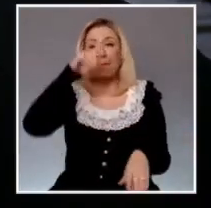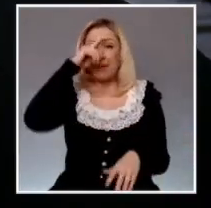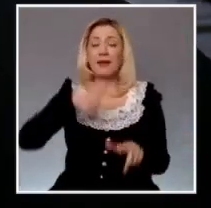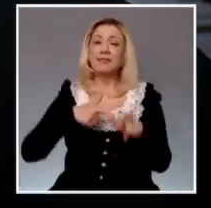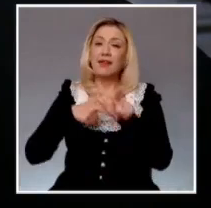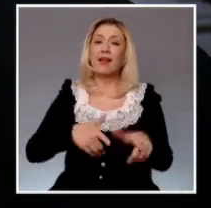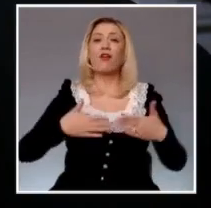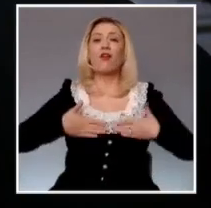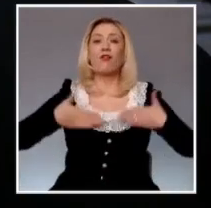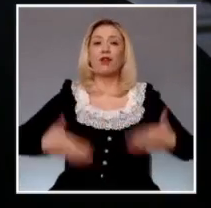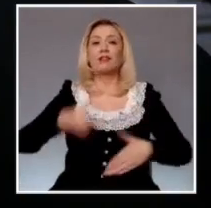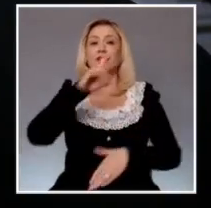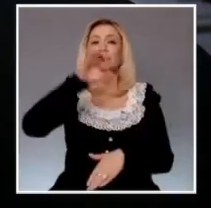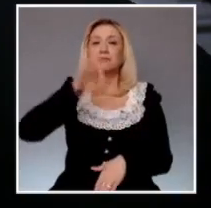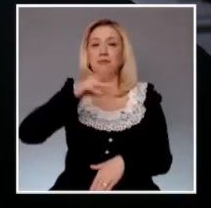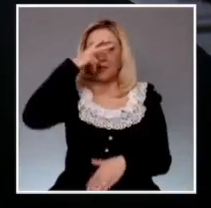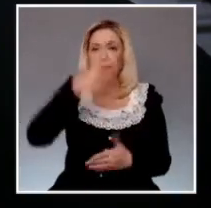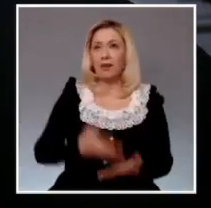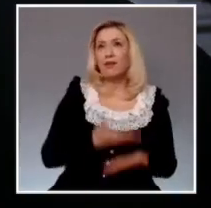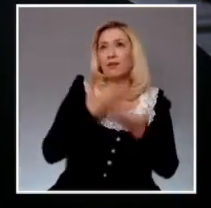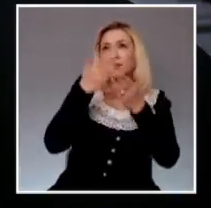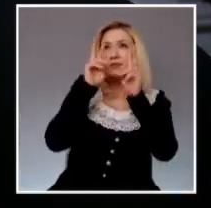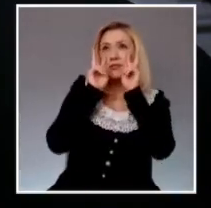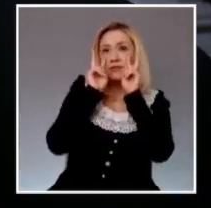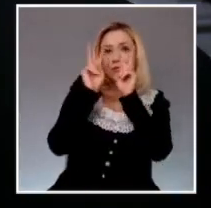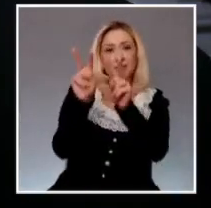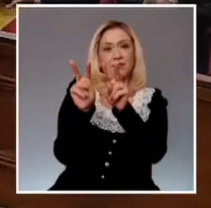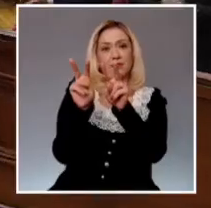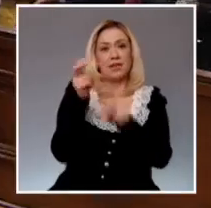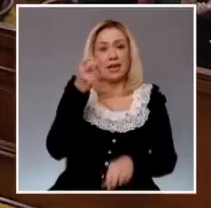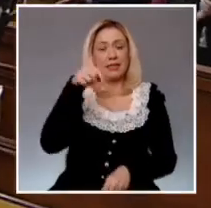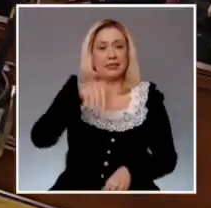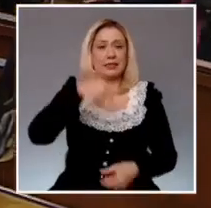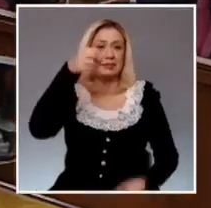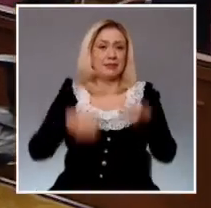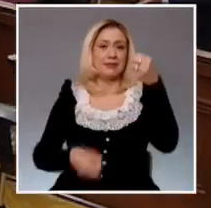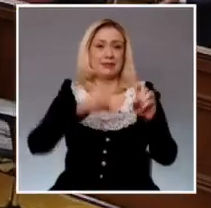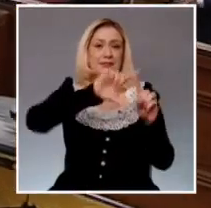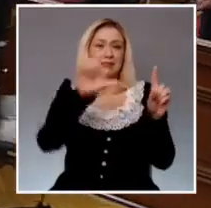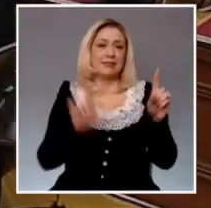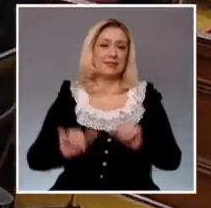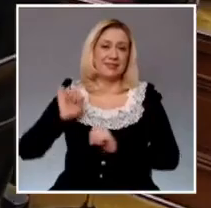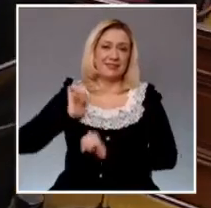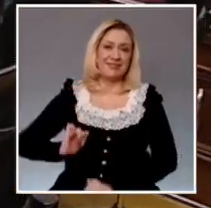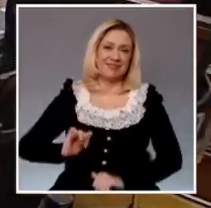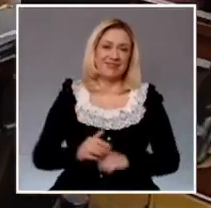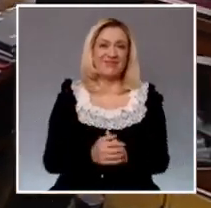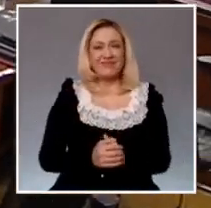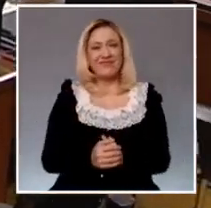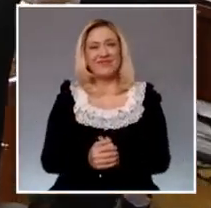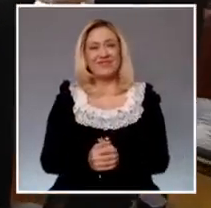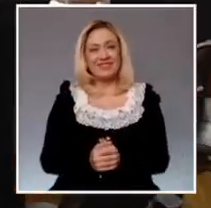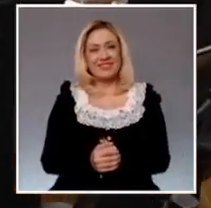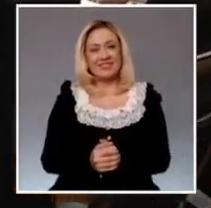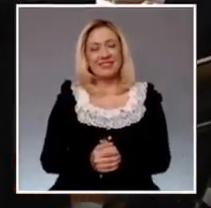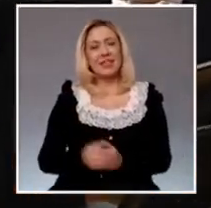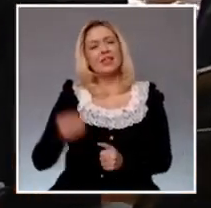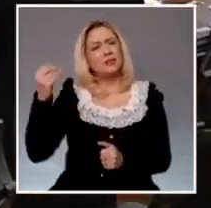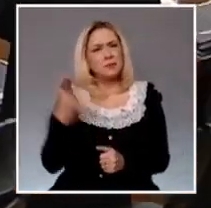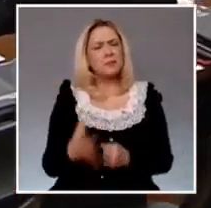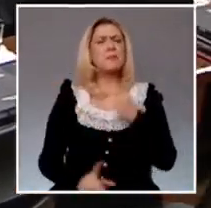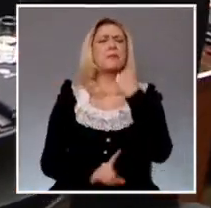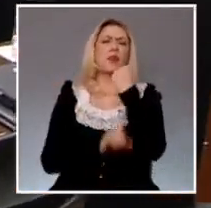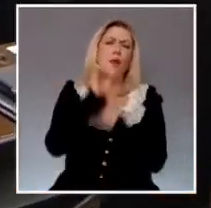México debe tener y tiene en este Poder Judicial de la Federación. Mencionaron que, a pesar de las dificultades, la labor del